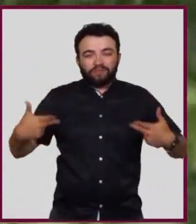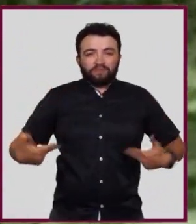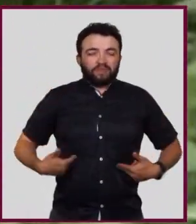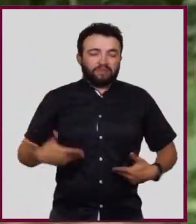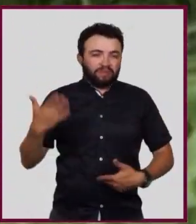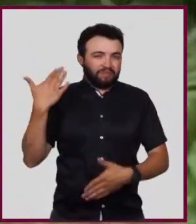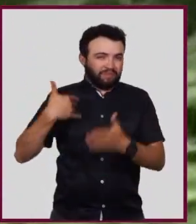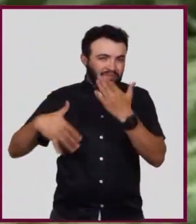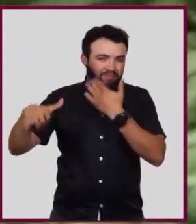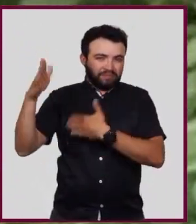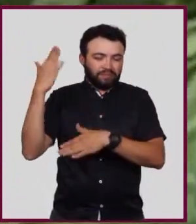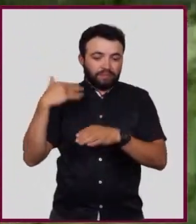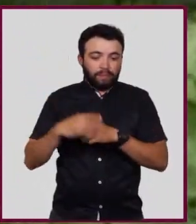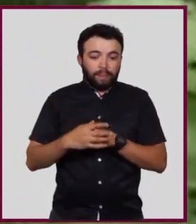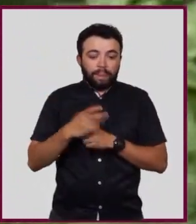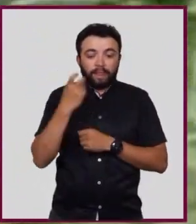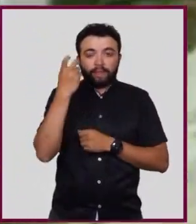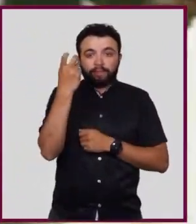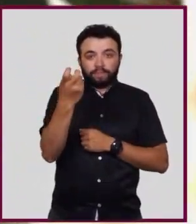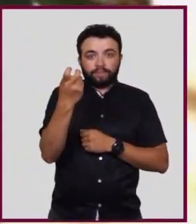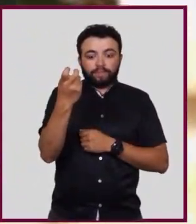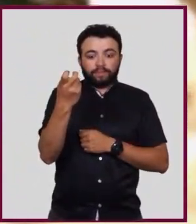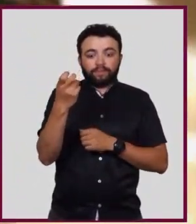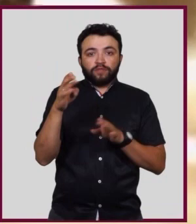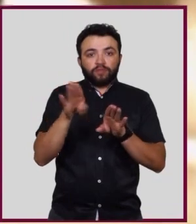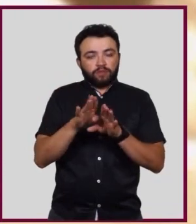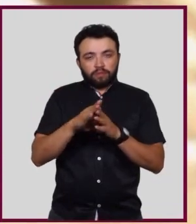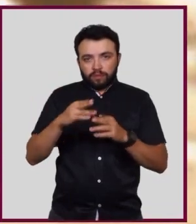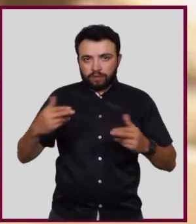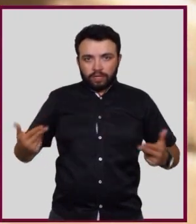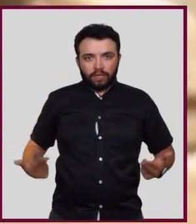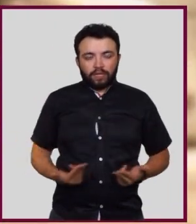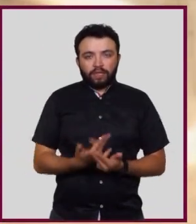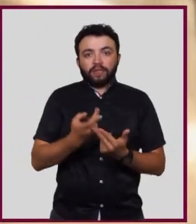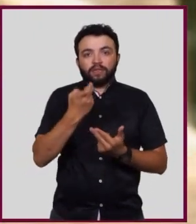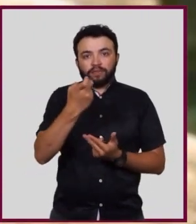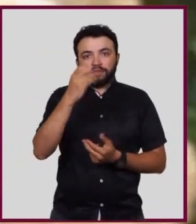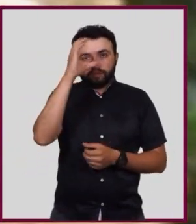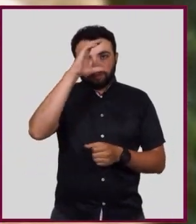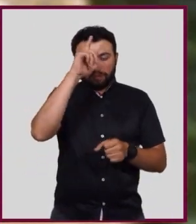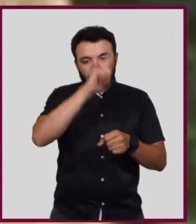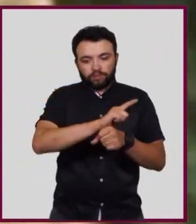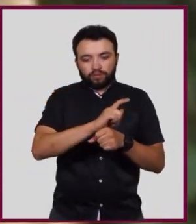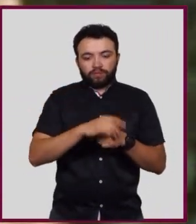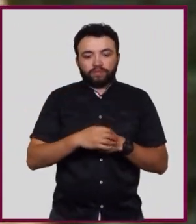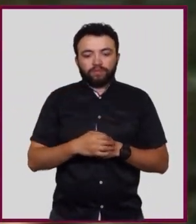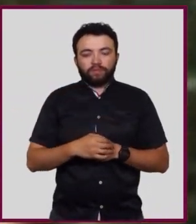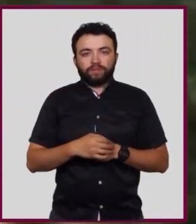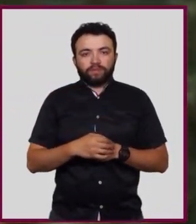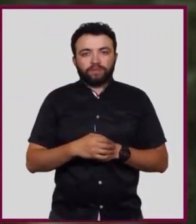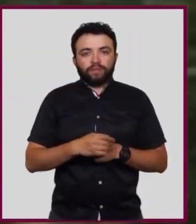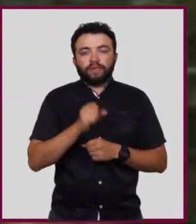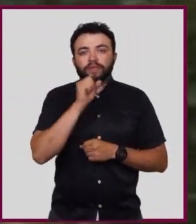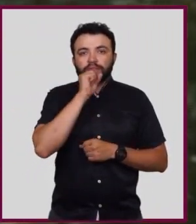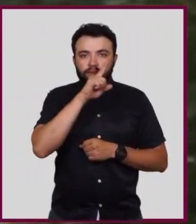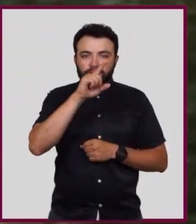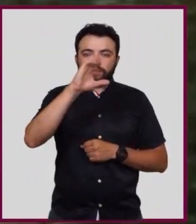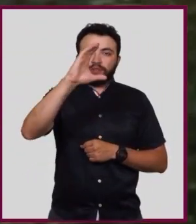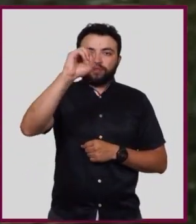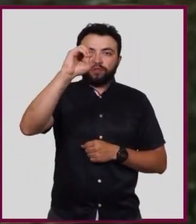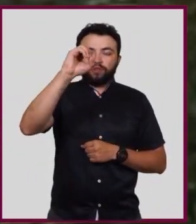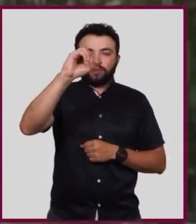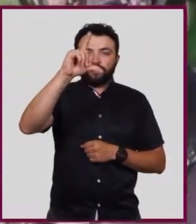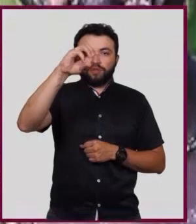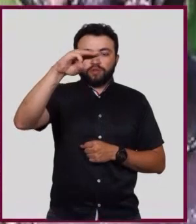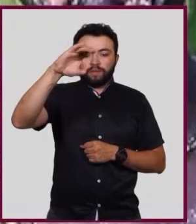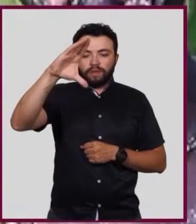al continente y eso es la semilla y de ahí nacieron las culturas, también la olmeca.